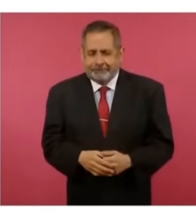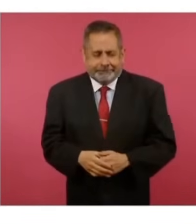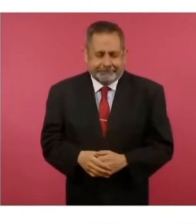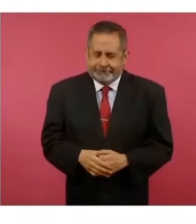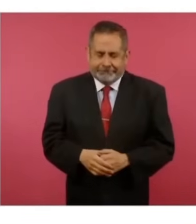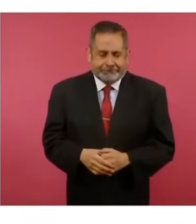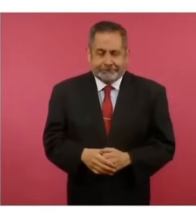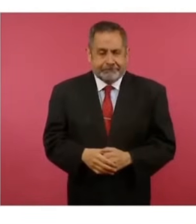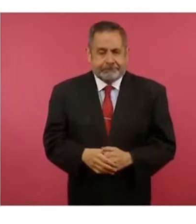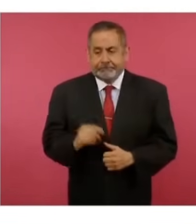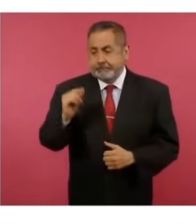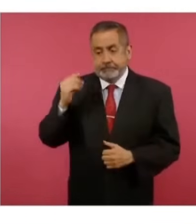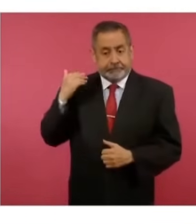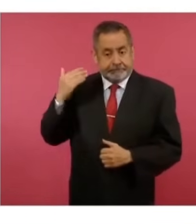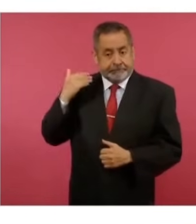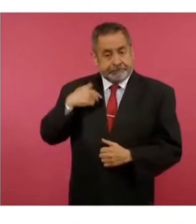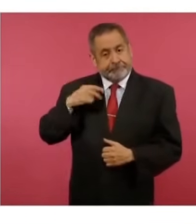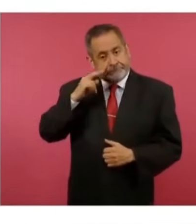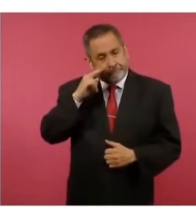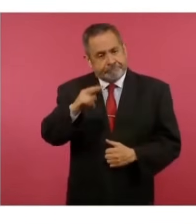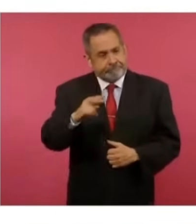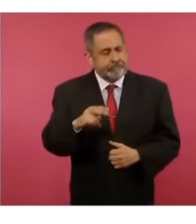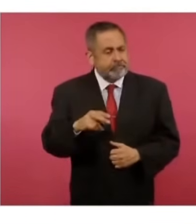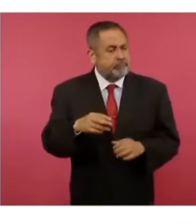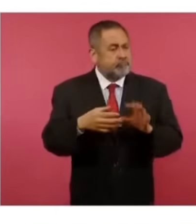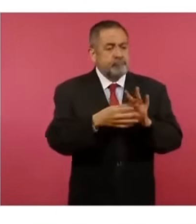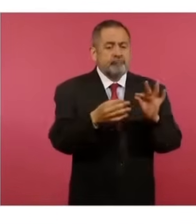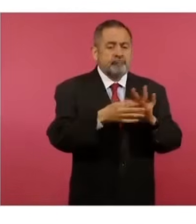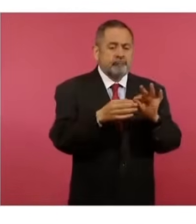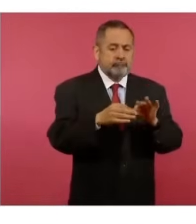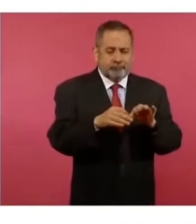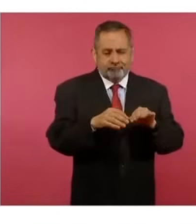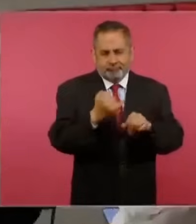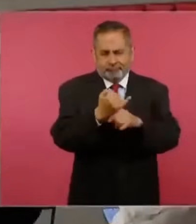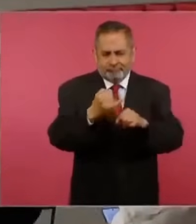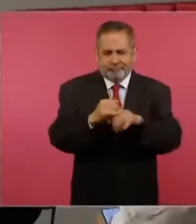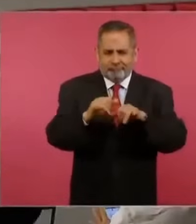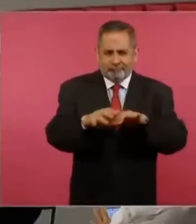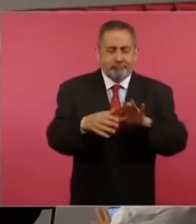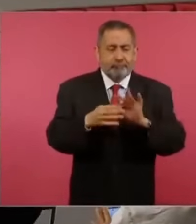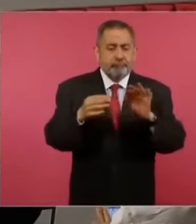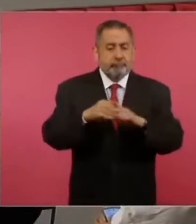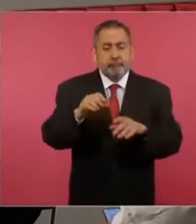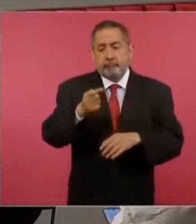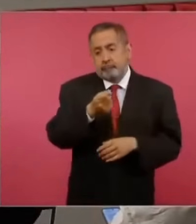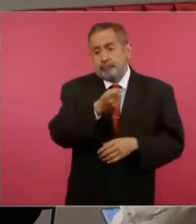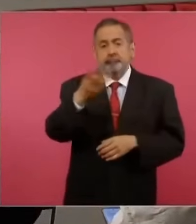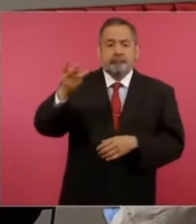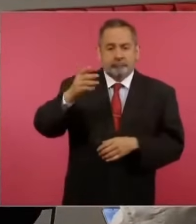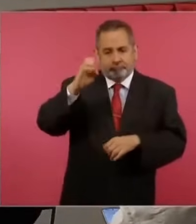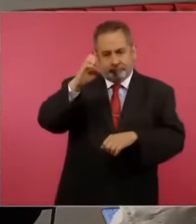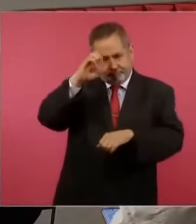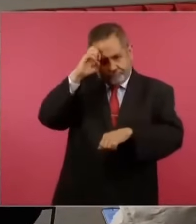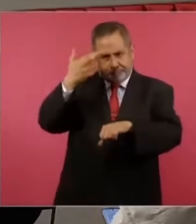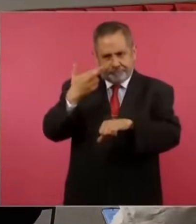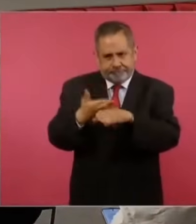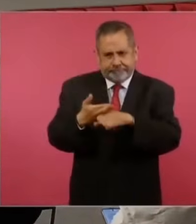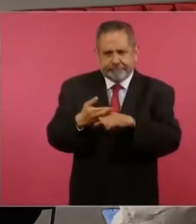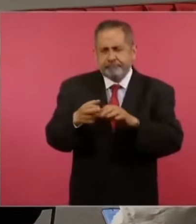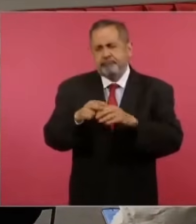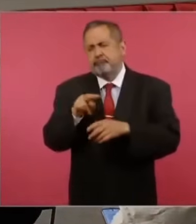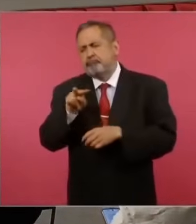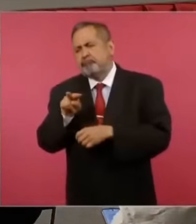en los últimos días que hay reseñas en las redes sociales de extranjeros que vienen a hacer videoblogs